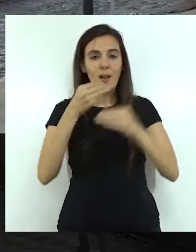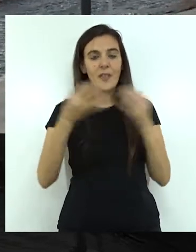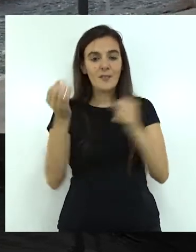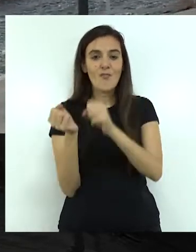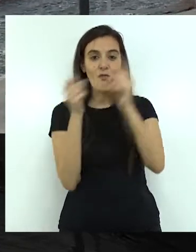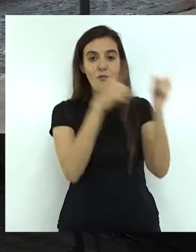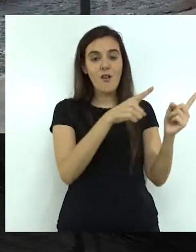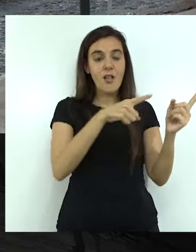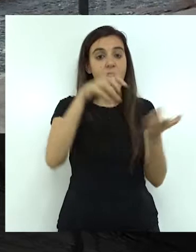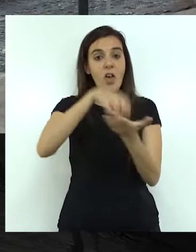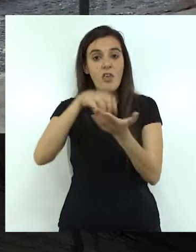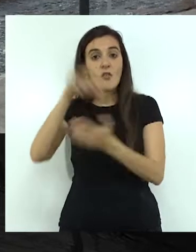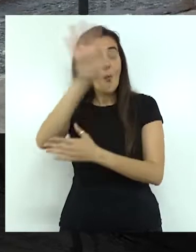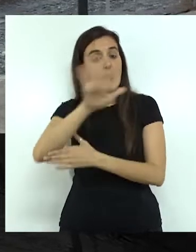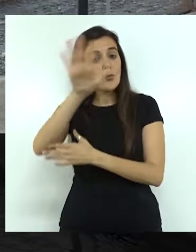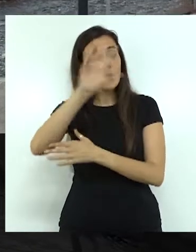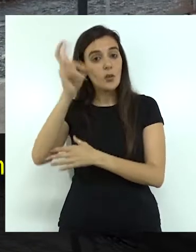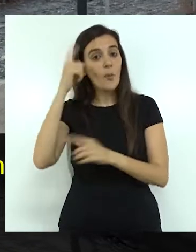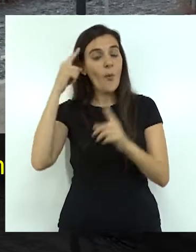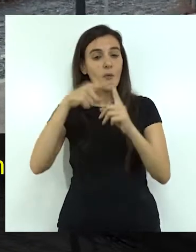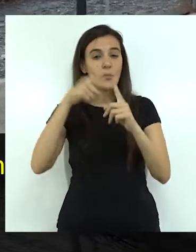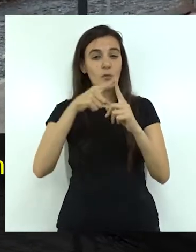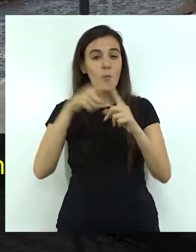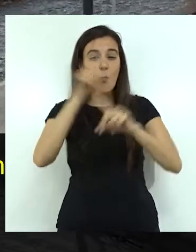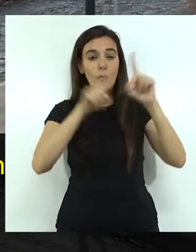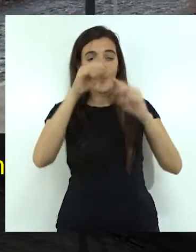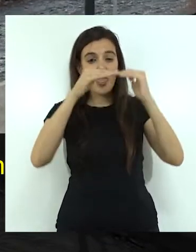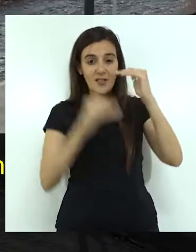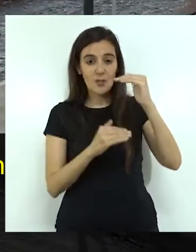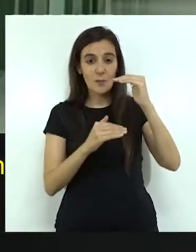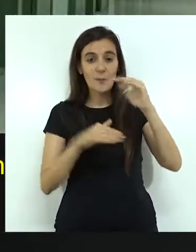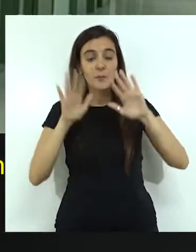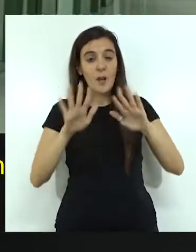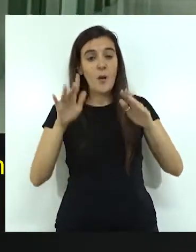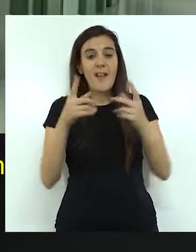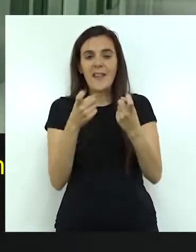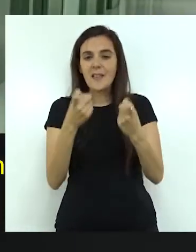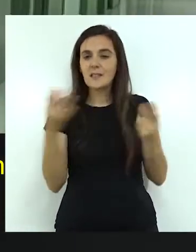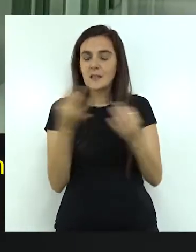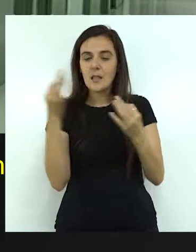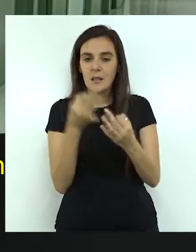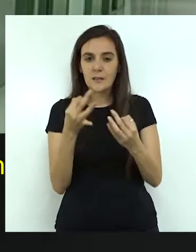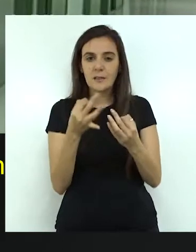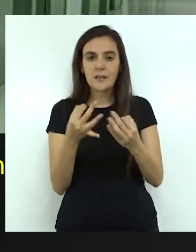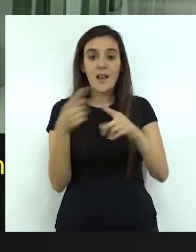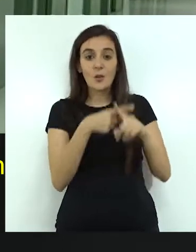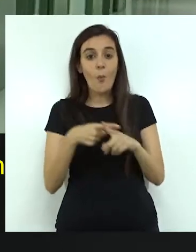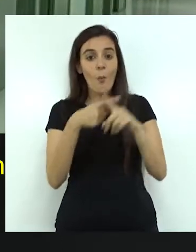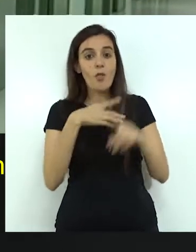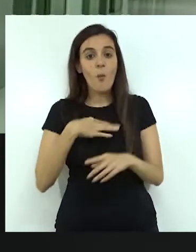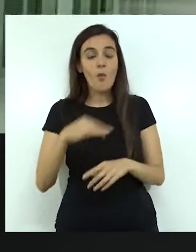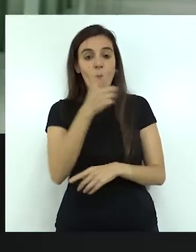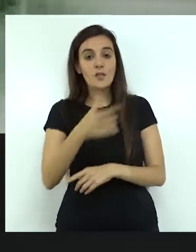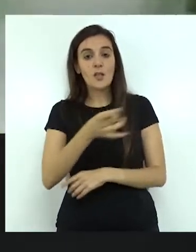otros centros de la península para bajar la tensión sin embargo aún cuando la necesidad de conducción es compartida por sindicalistas y